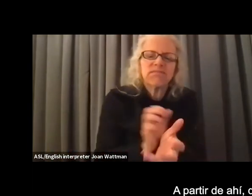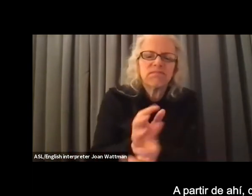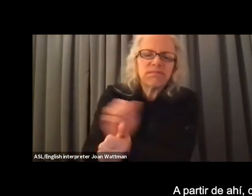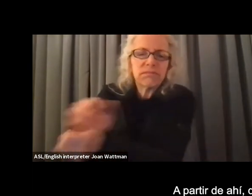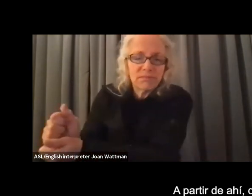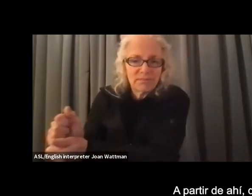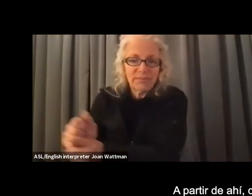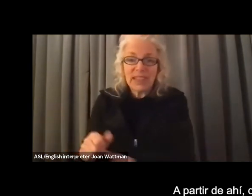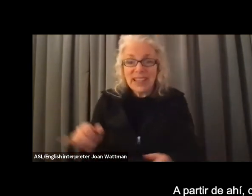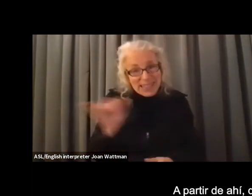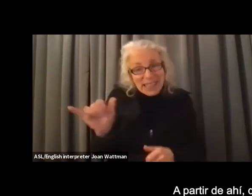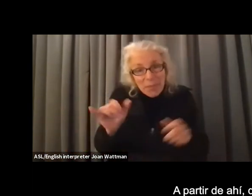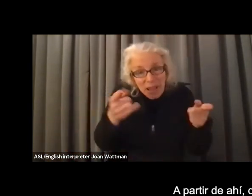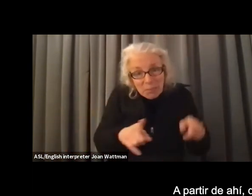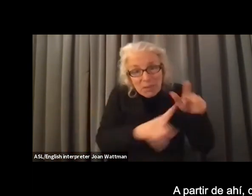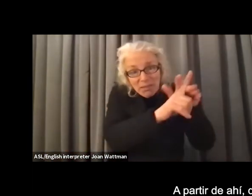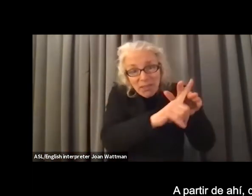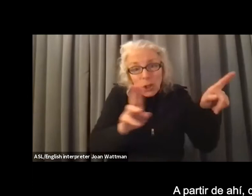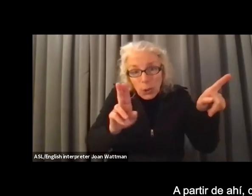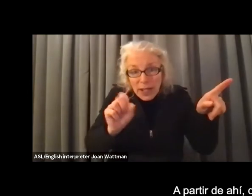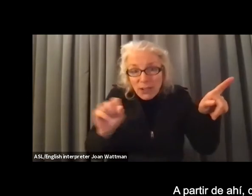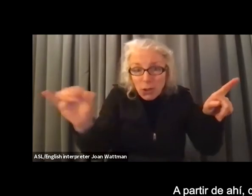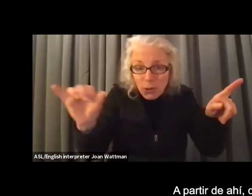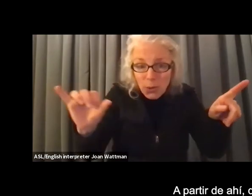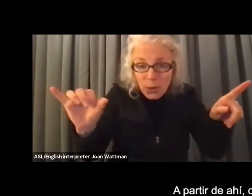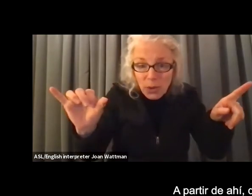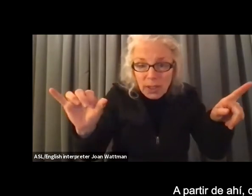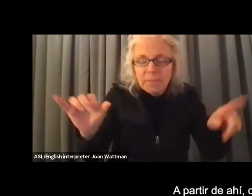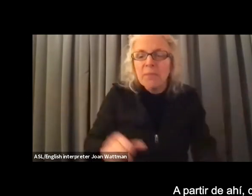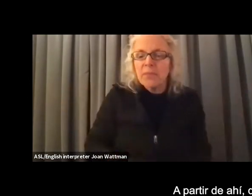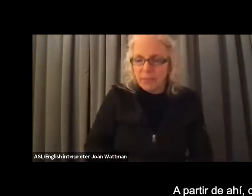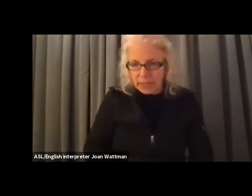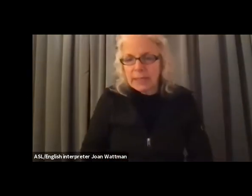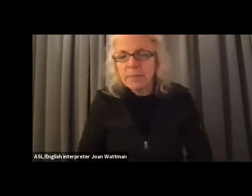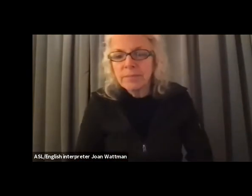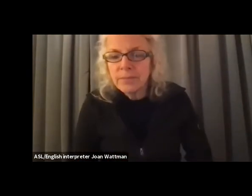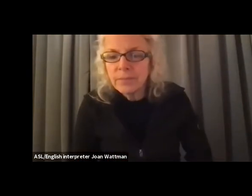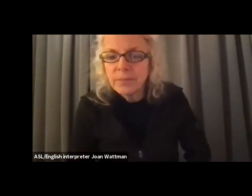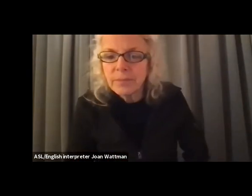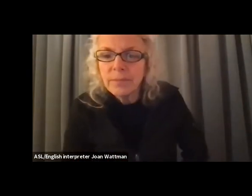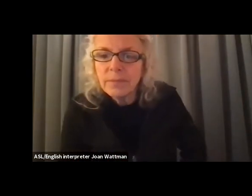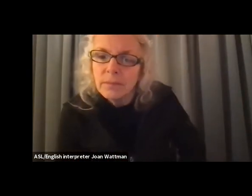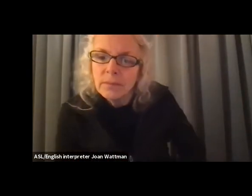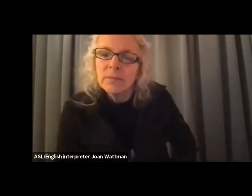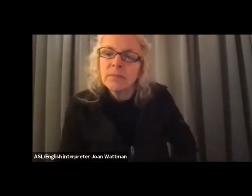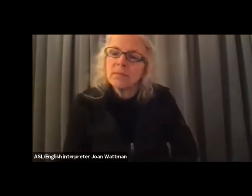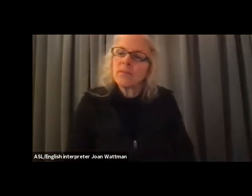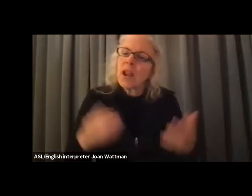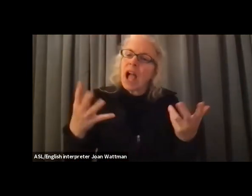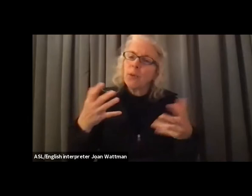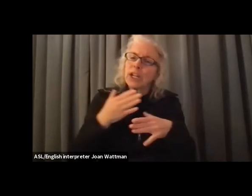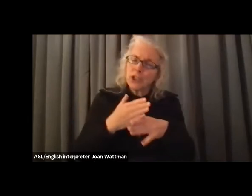de ahí quiero contar como varias experiencias que he tenido. La primera vez nos